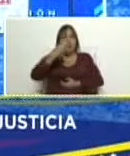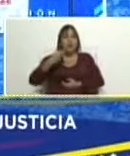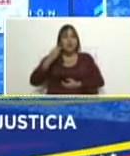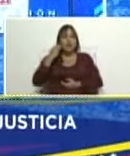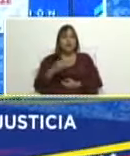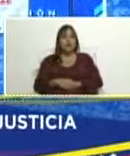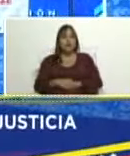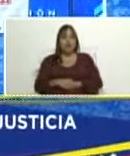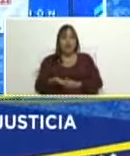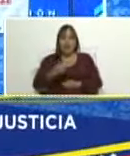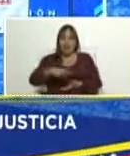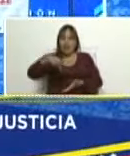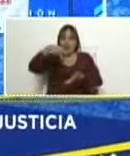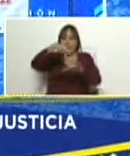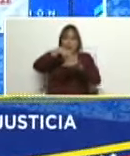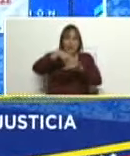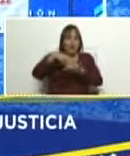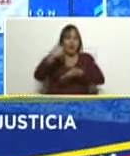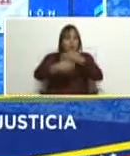que se ha levantado en estos años.